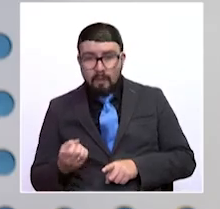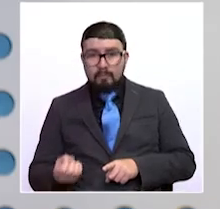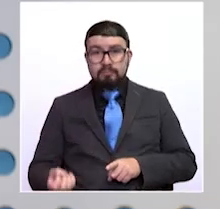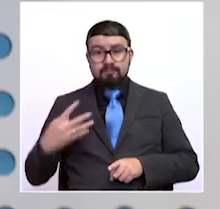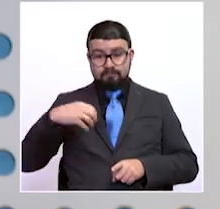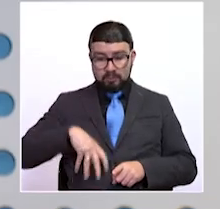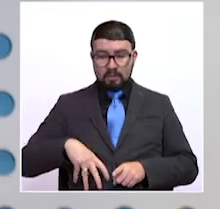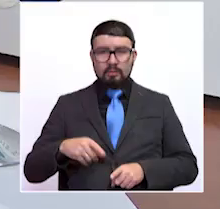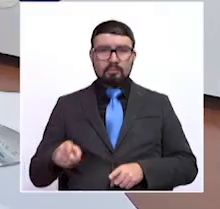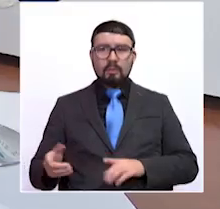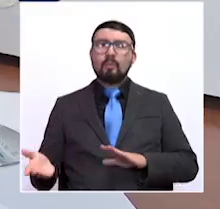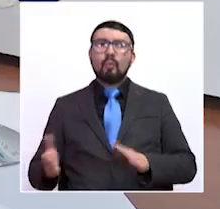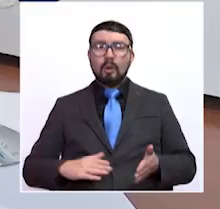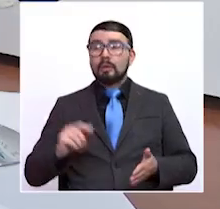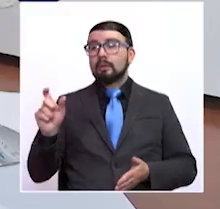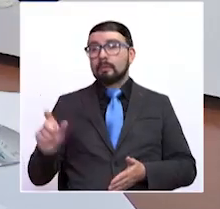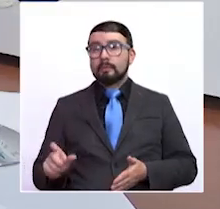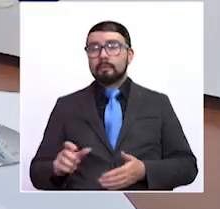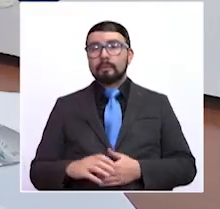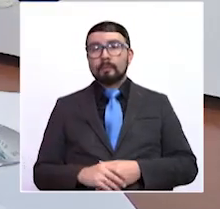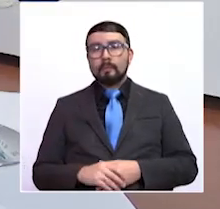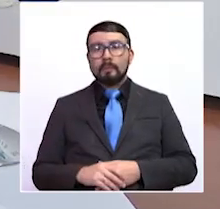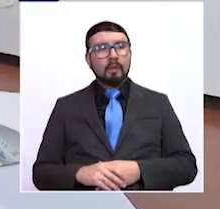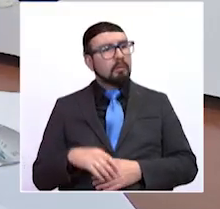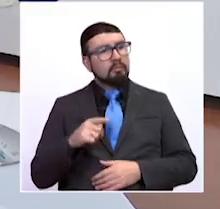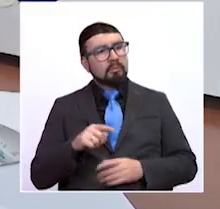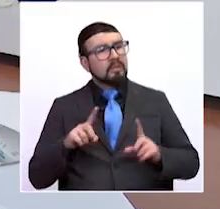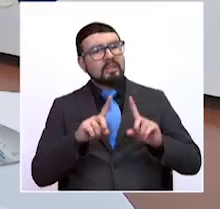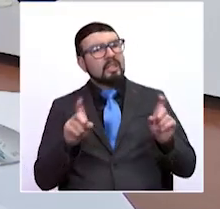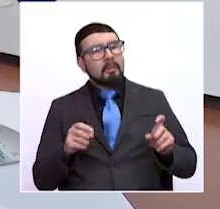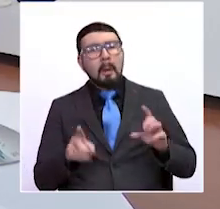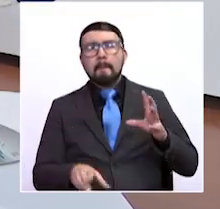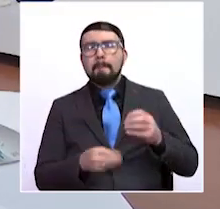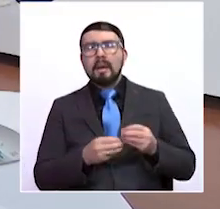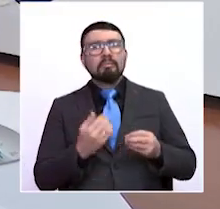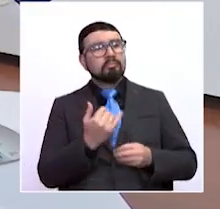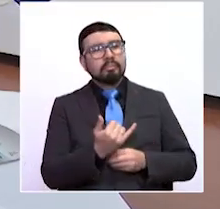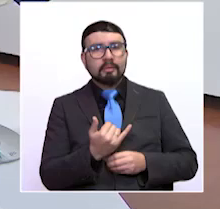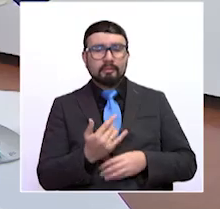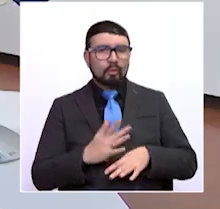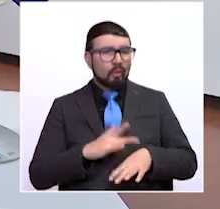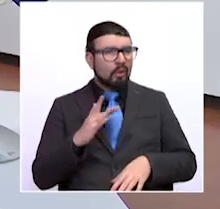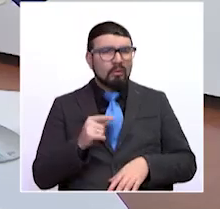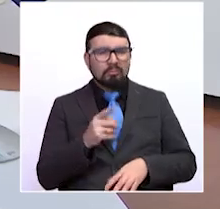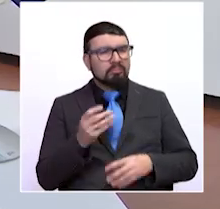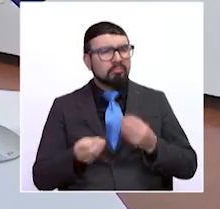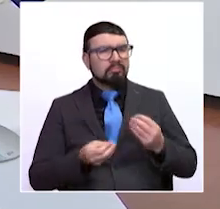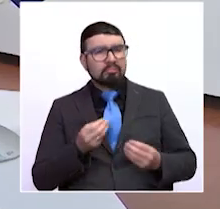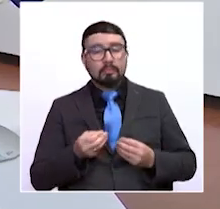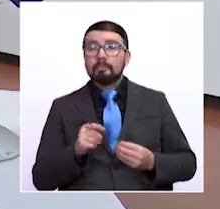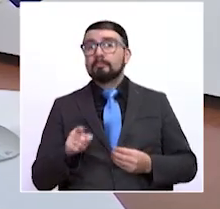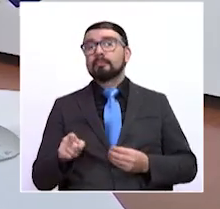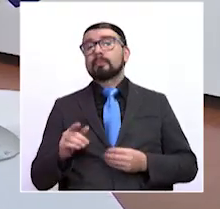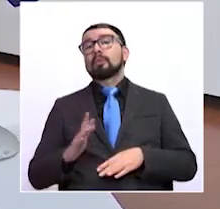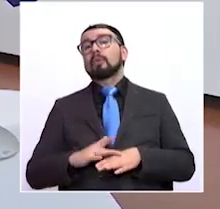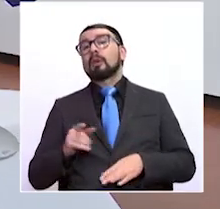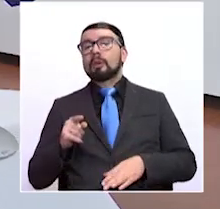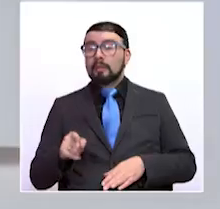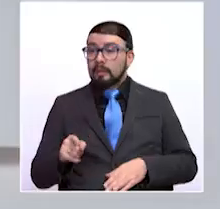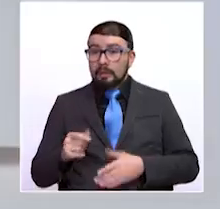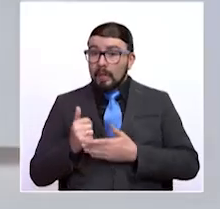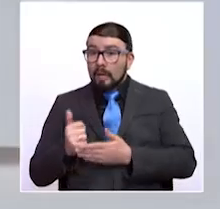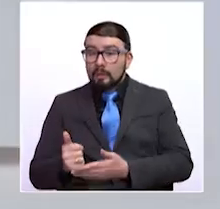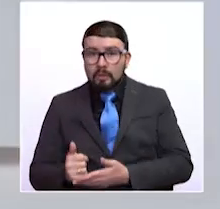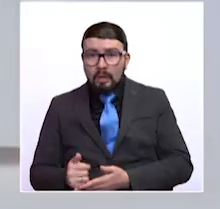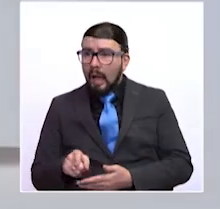paciente. Bueno, yo creo que otro de los temas que nos toca tocar hoy acá es los primeros auxilios. Le eché